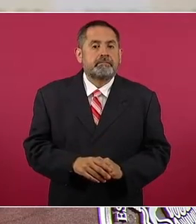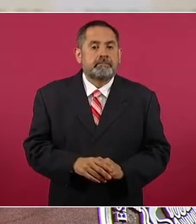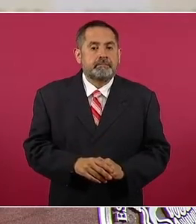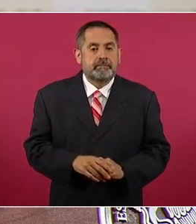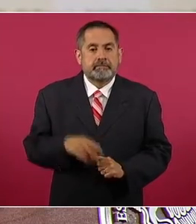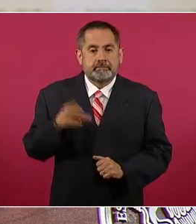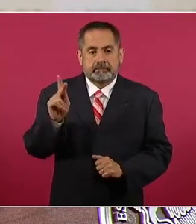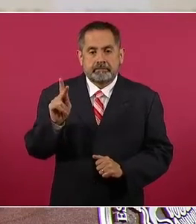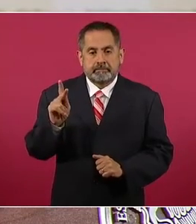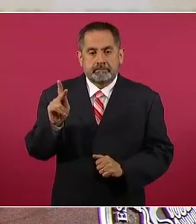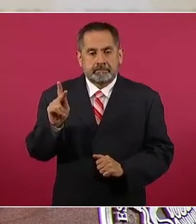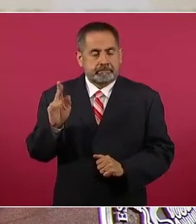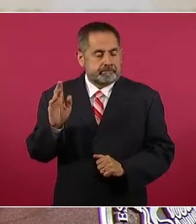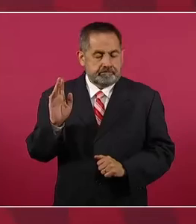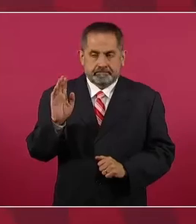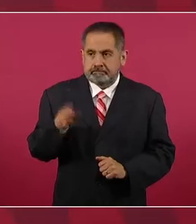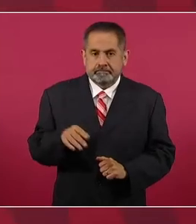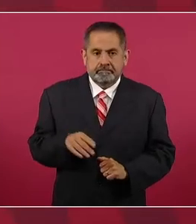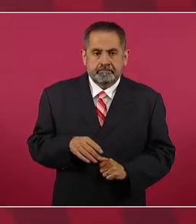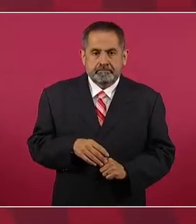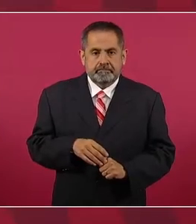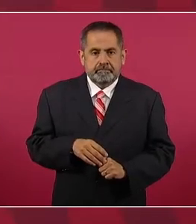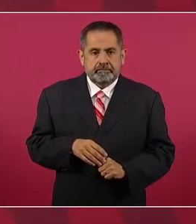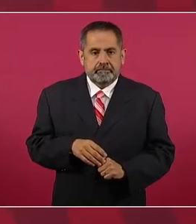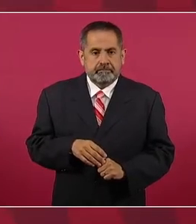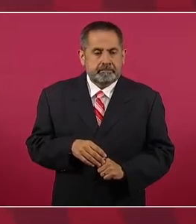pero ha de haber ganado